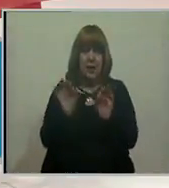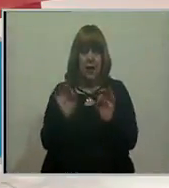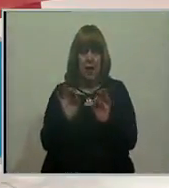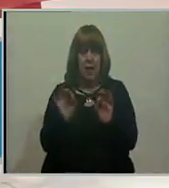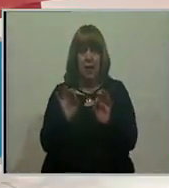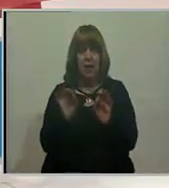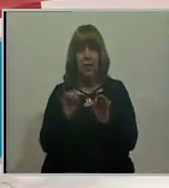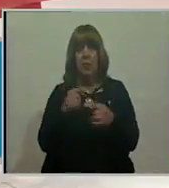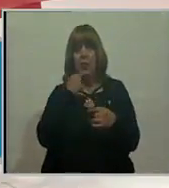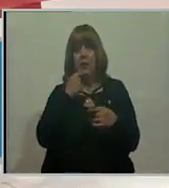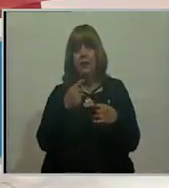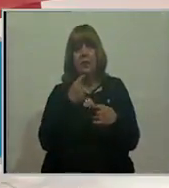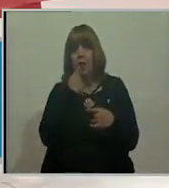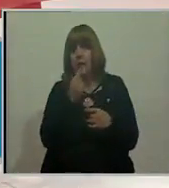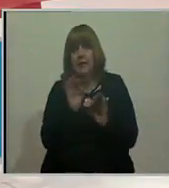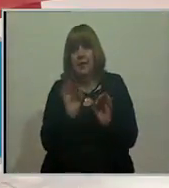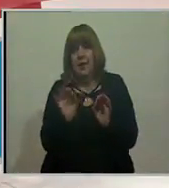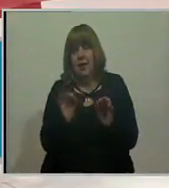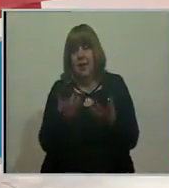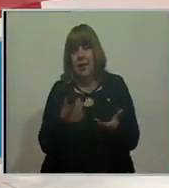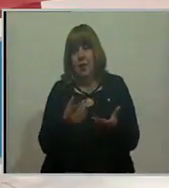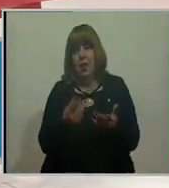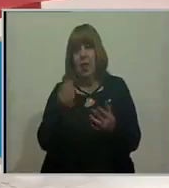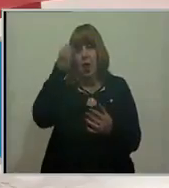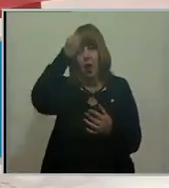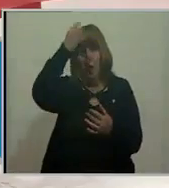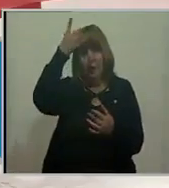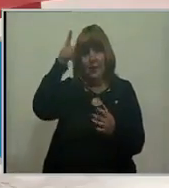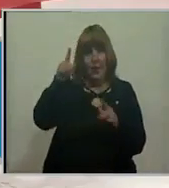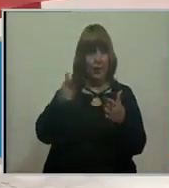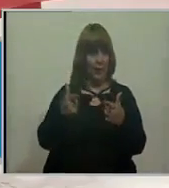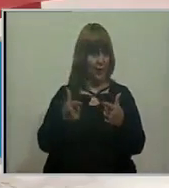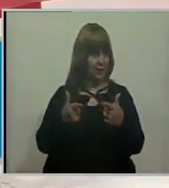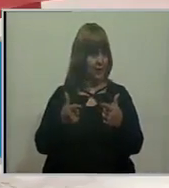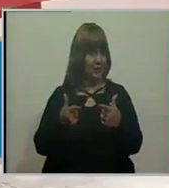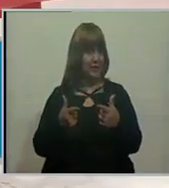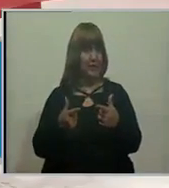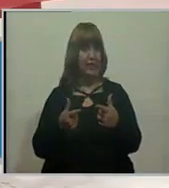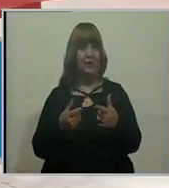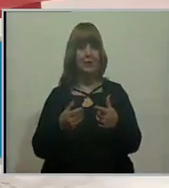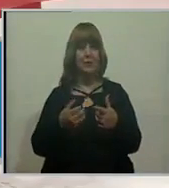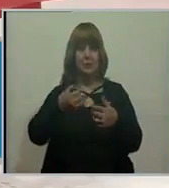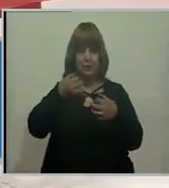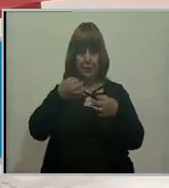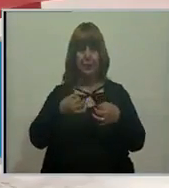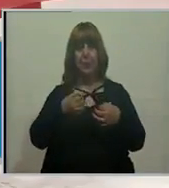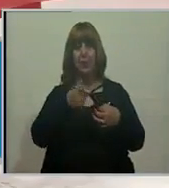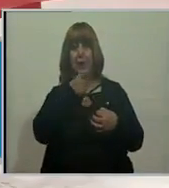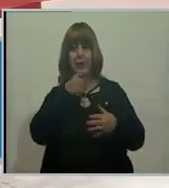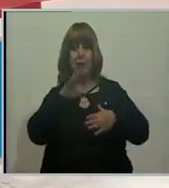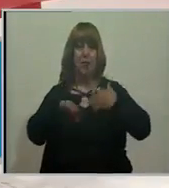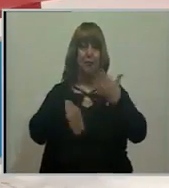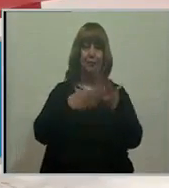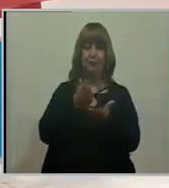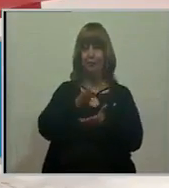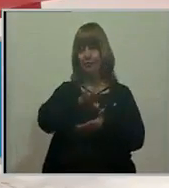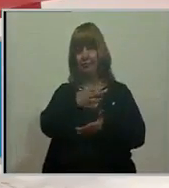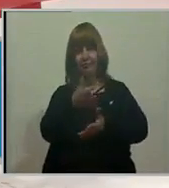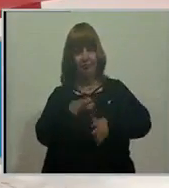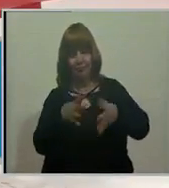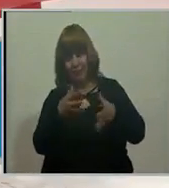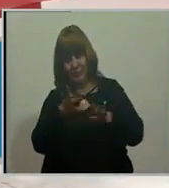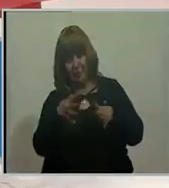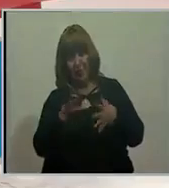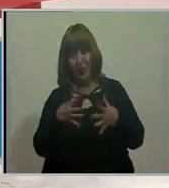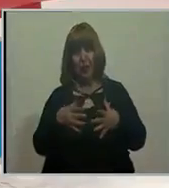la selección, pero no hace bien a una selección de las más importantes del mundo que debería ser un poco más seria en cuanto a su manejo.